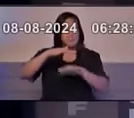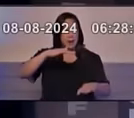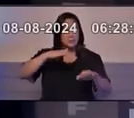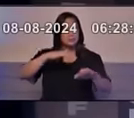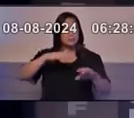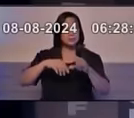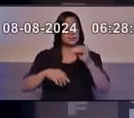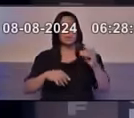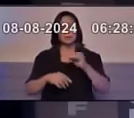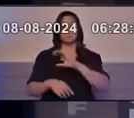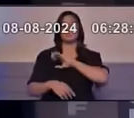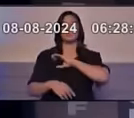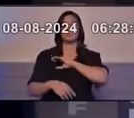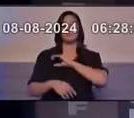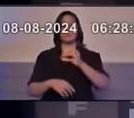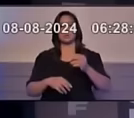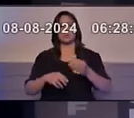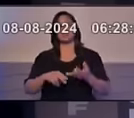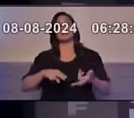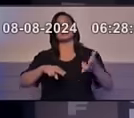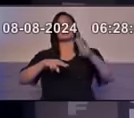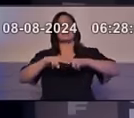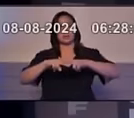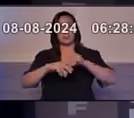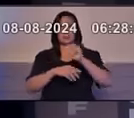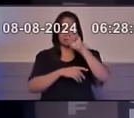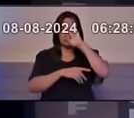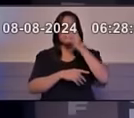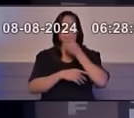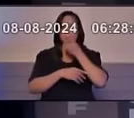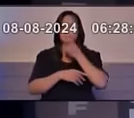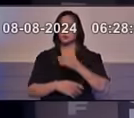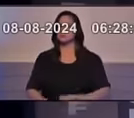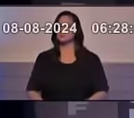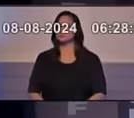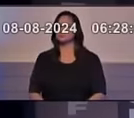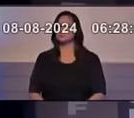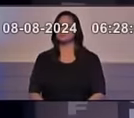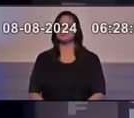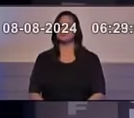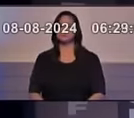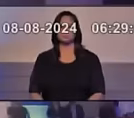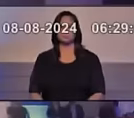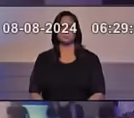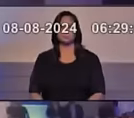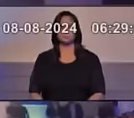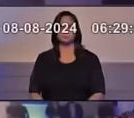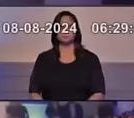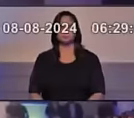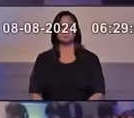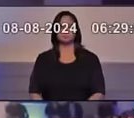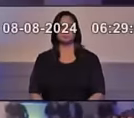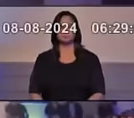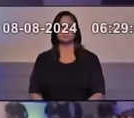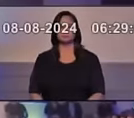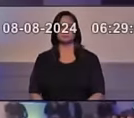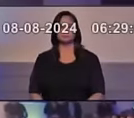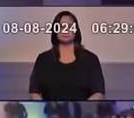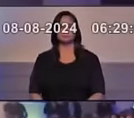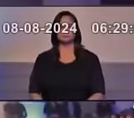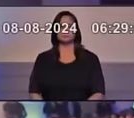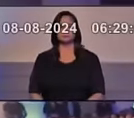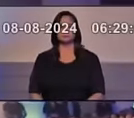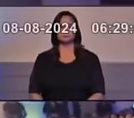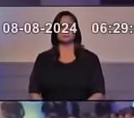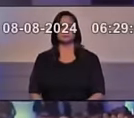Ese tabú y ese machismo y esta, en esta sociedad patriarcal de que una mujer